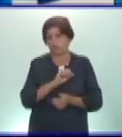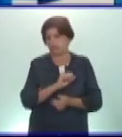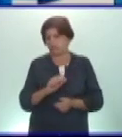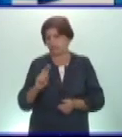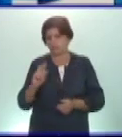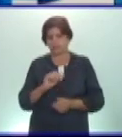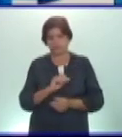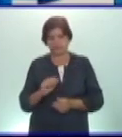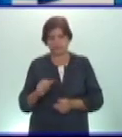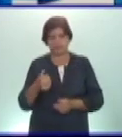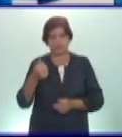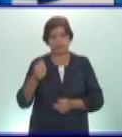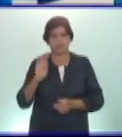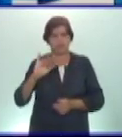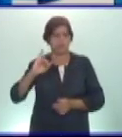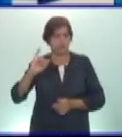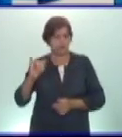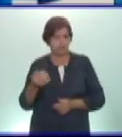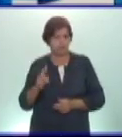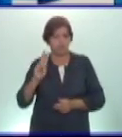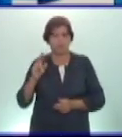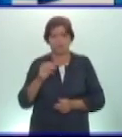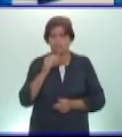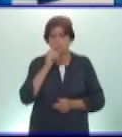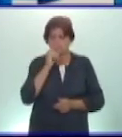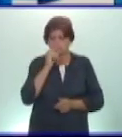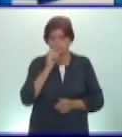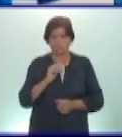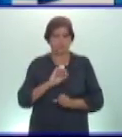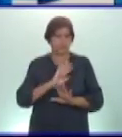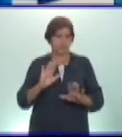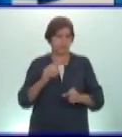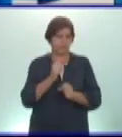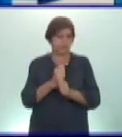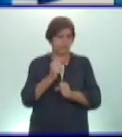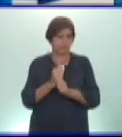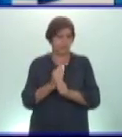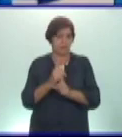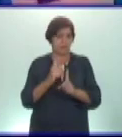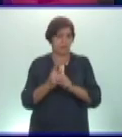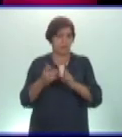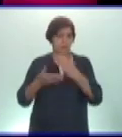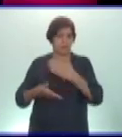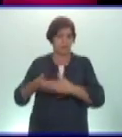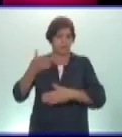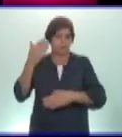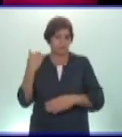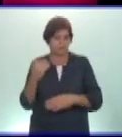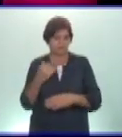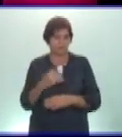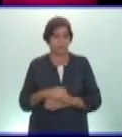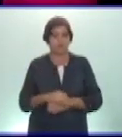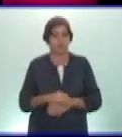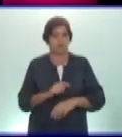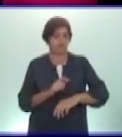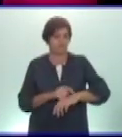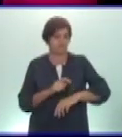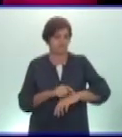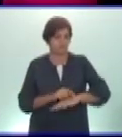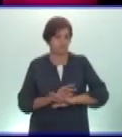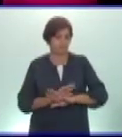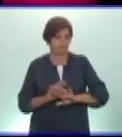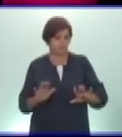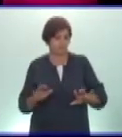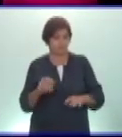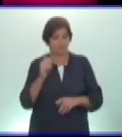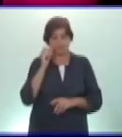verbo, que también hemos trabajado en encuentros anteriores. No nos queda mucho tiempo, tenemos que despedirnos, no sin